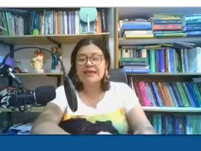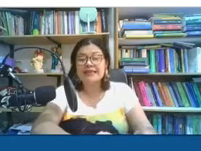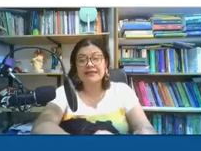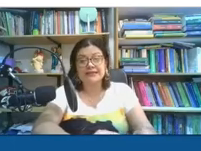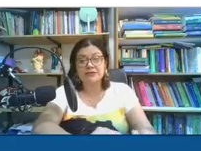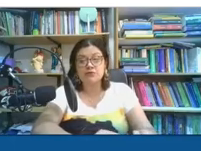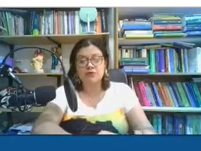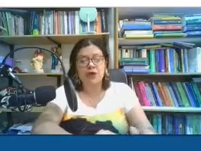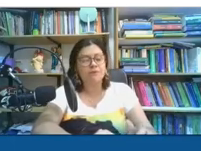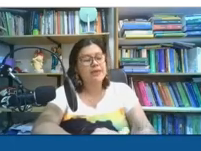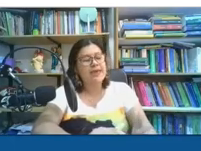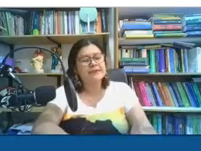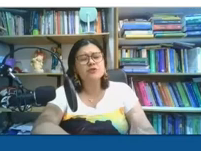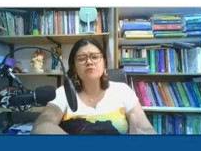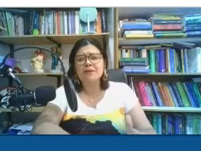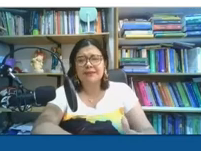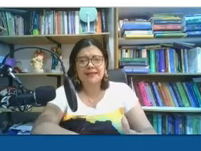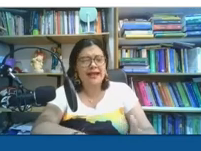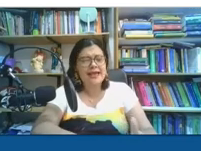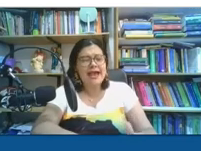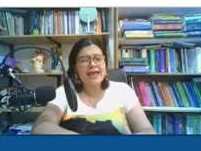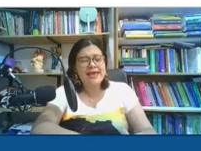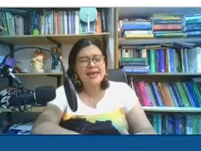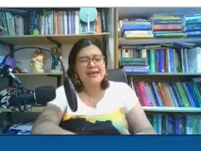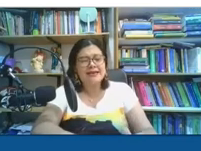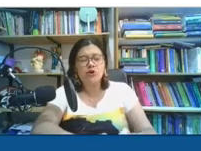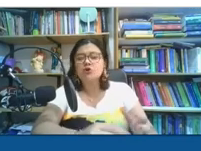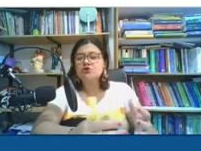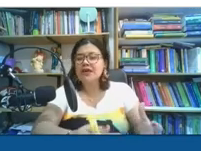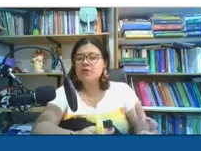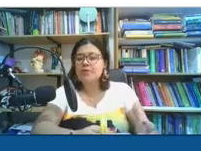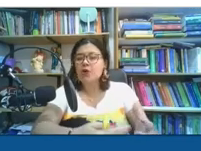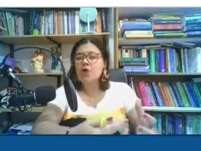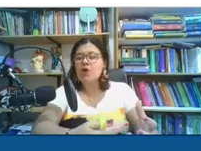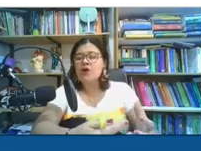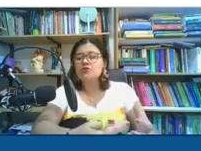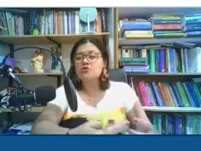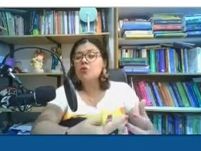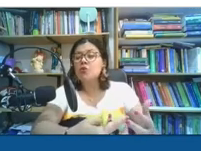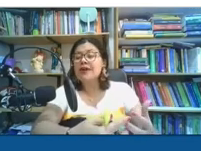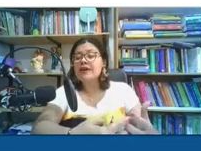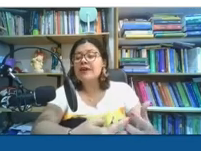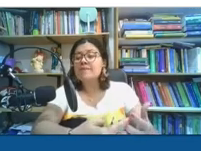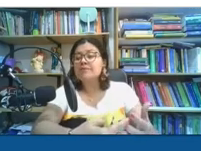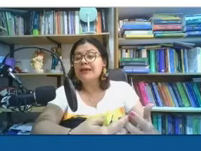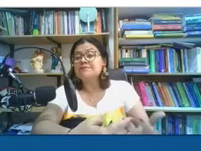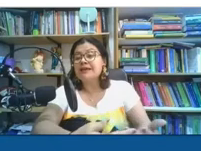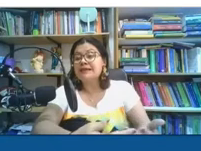en las que te has postulados esto nos permitirá conocer un poco su